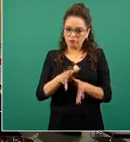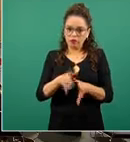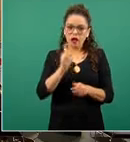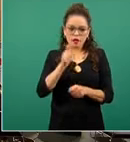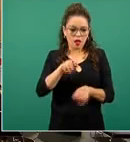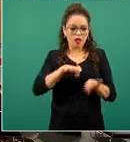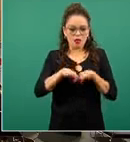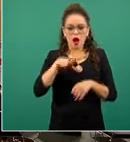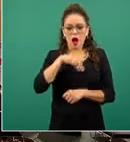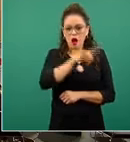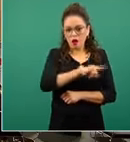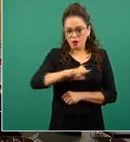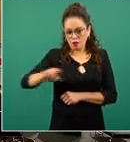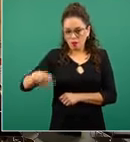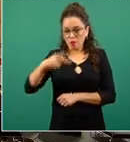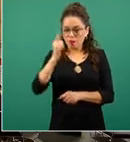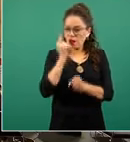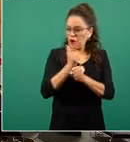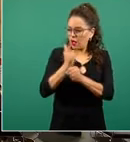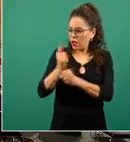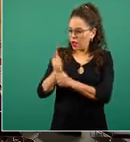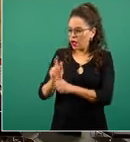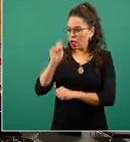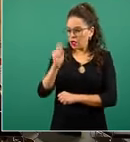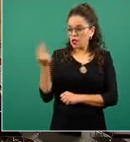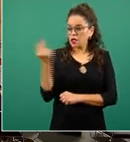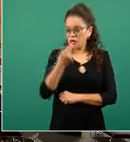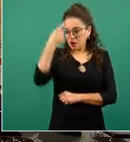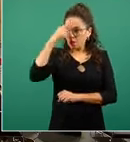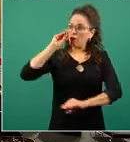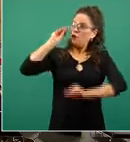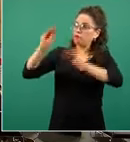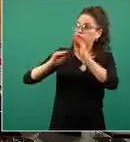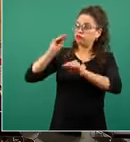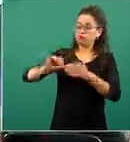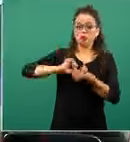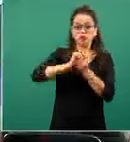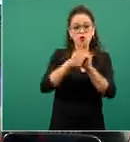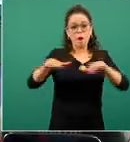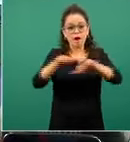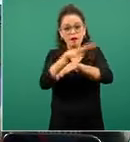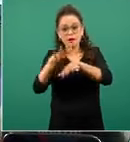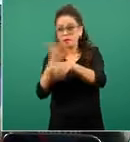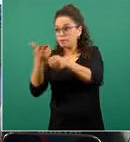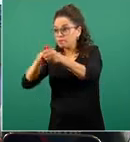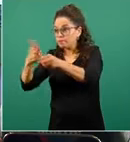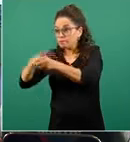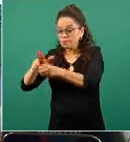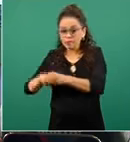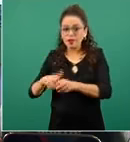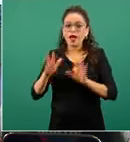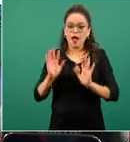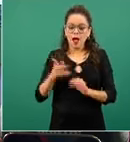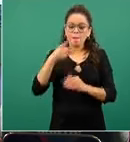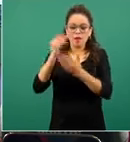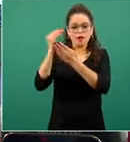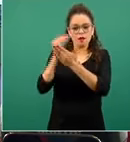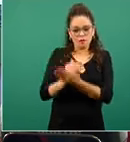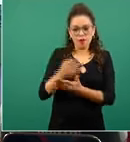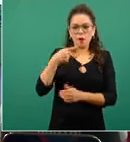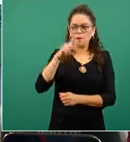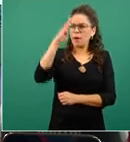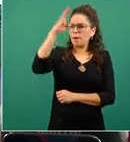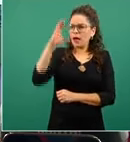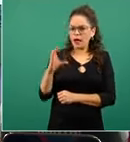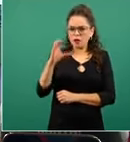los recursos necesarios para poder reconvertir, también ha tenido una disminución, y a pesar de que Baja California Sur,